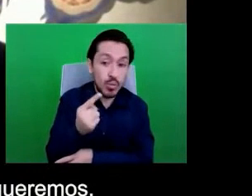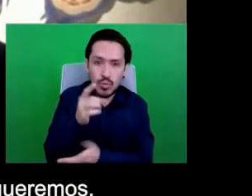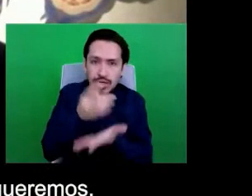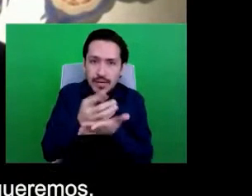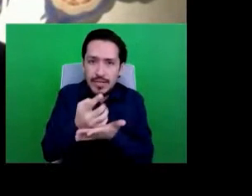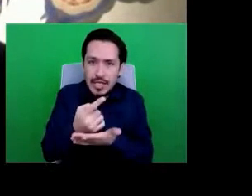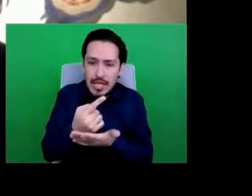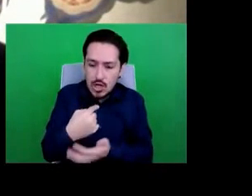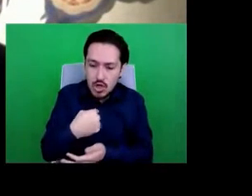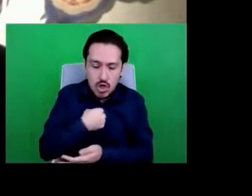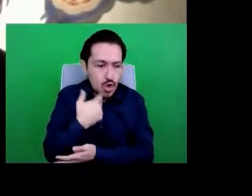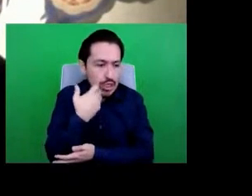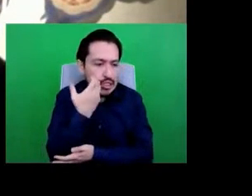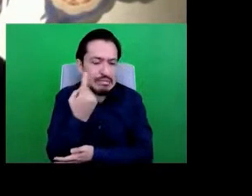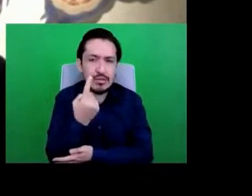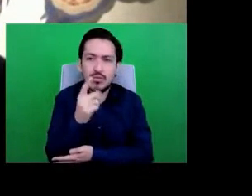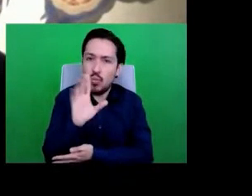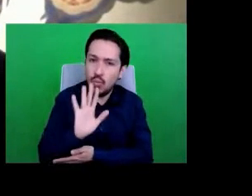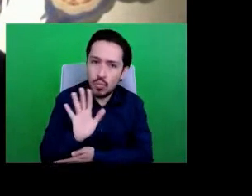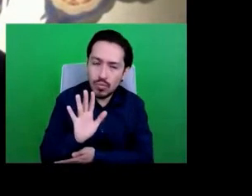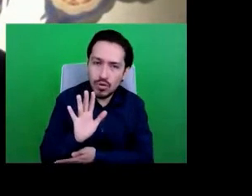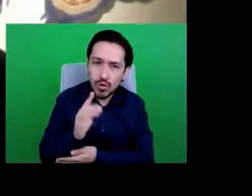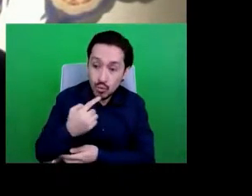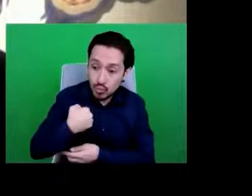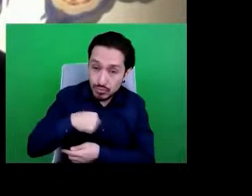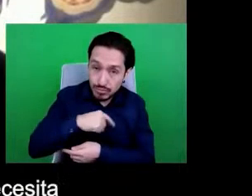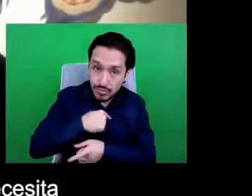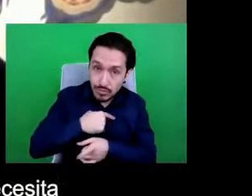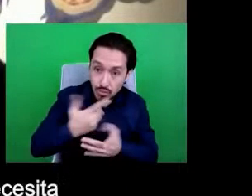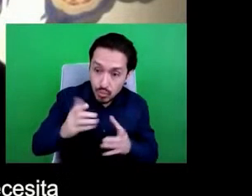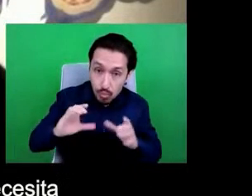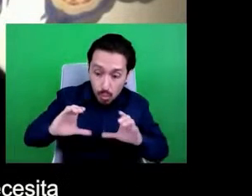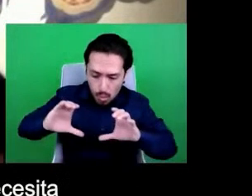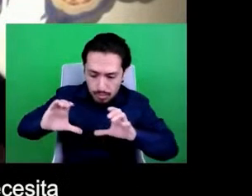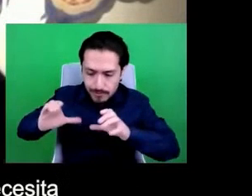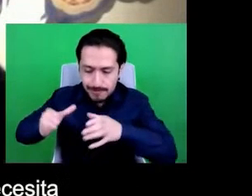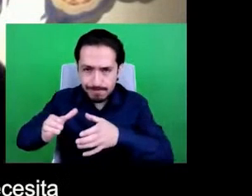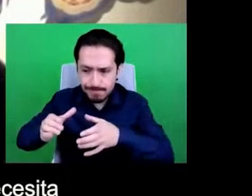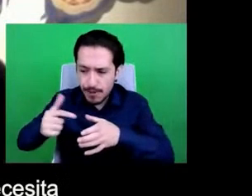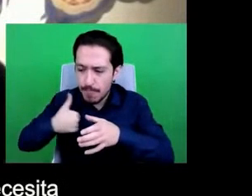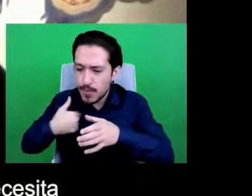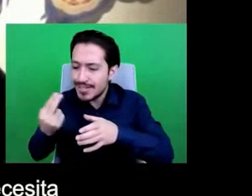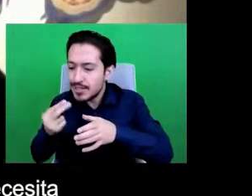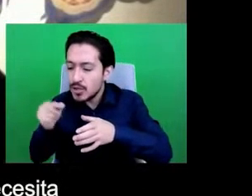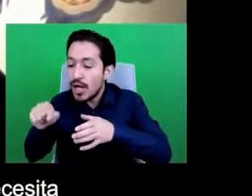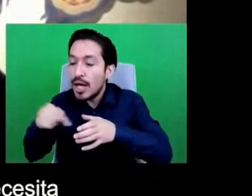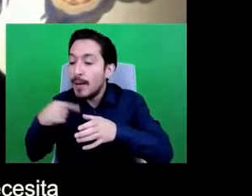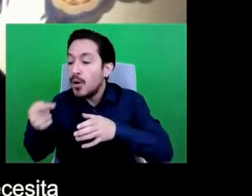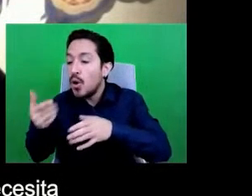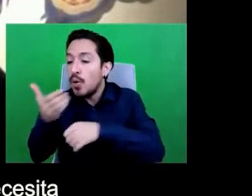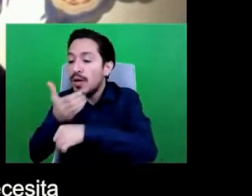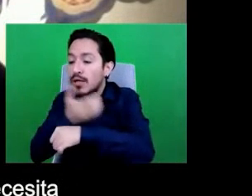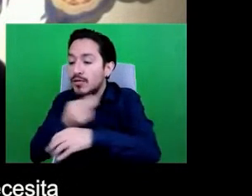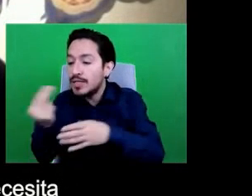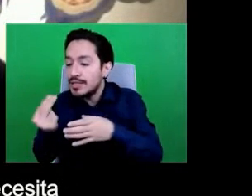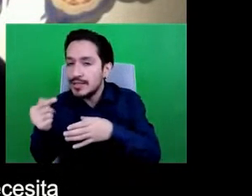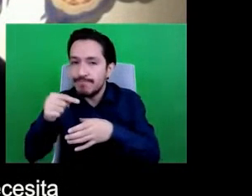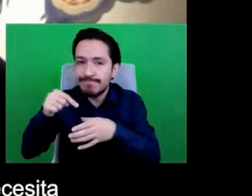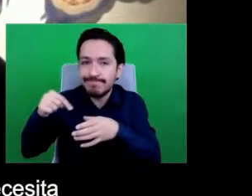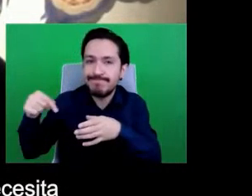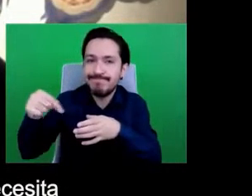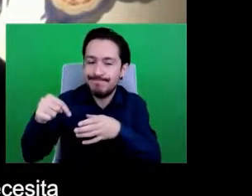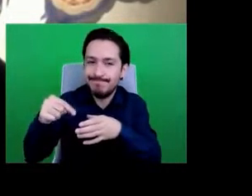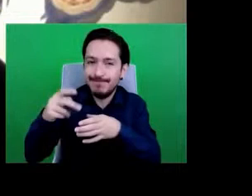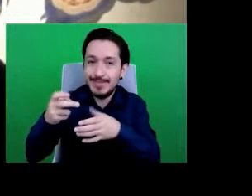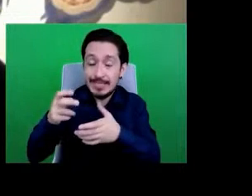de lo que queremos, pero como miembros de toda una comunidad. Y claro, cualquier discusión de esta naturaleza necesita tener una